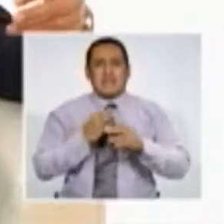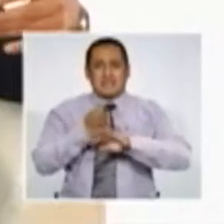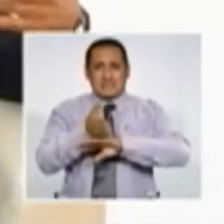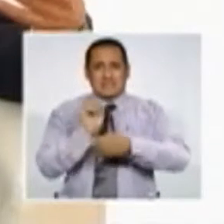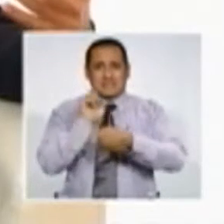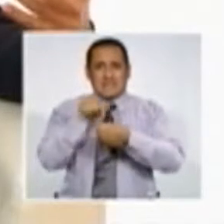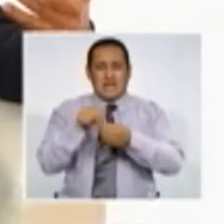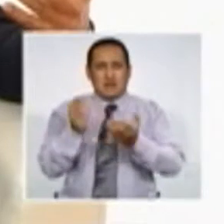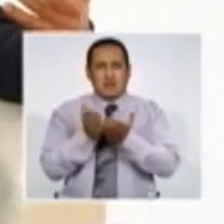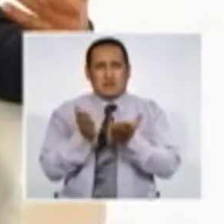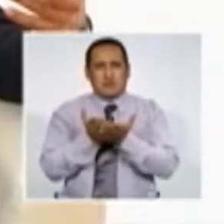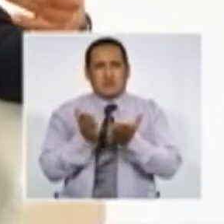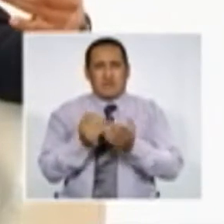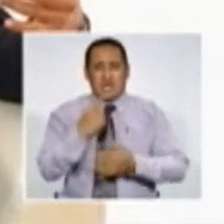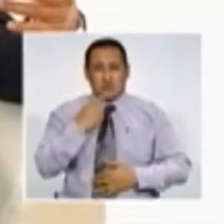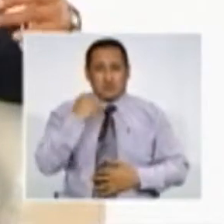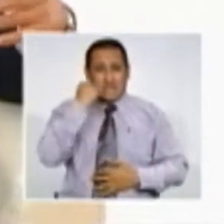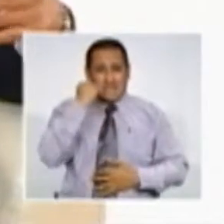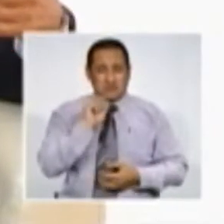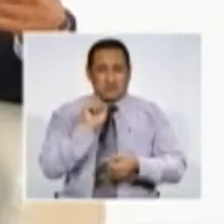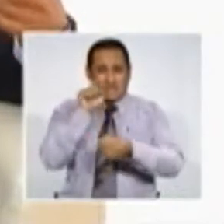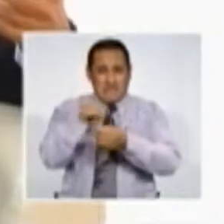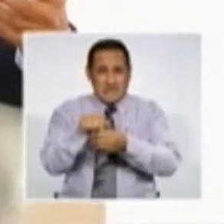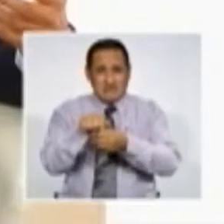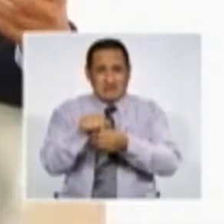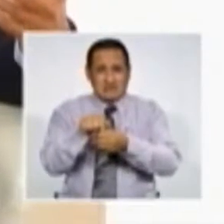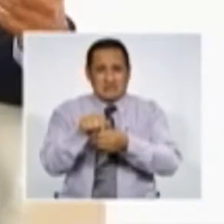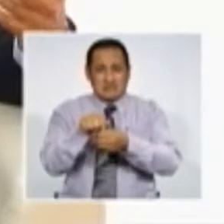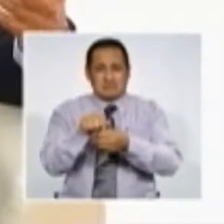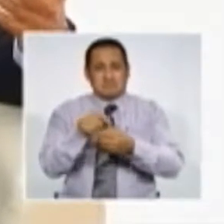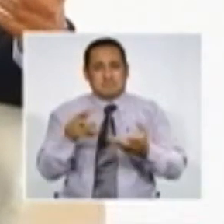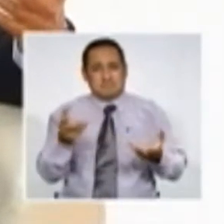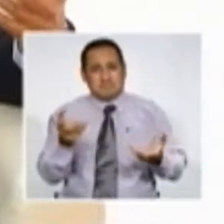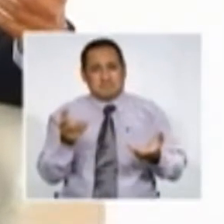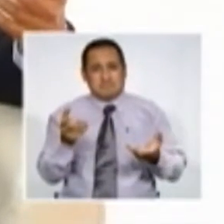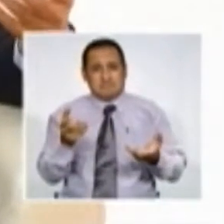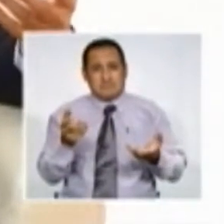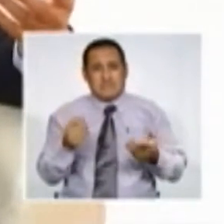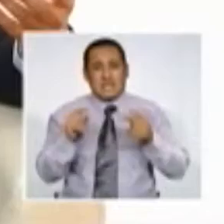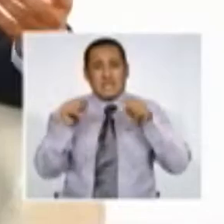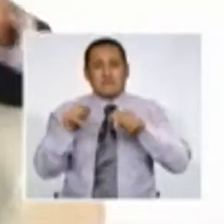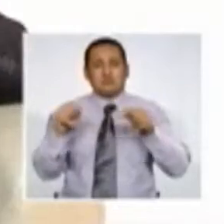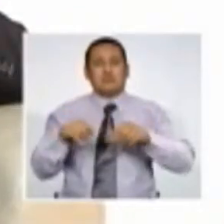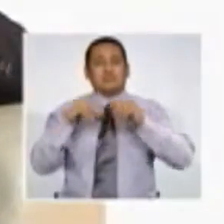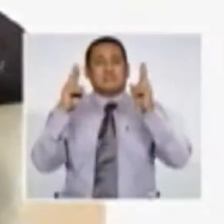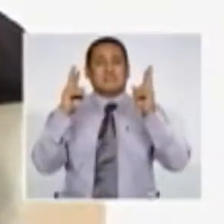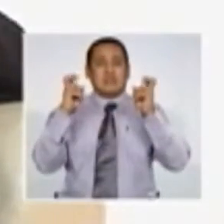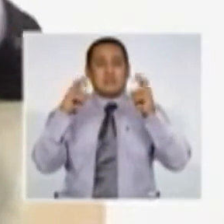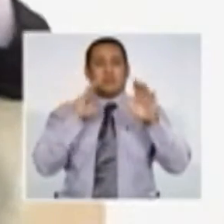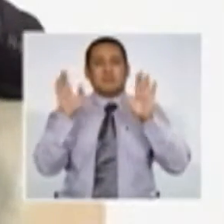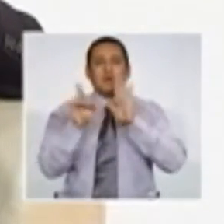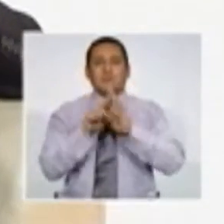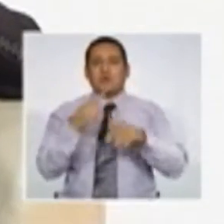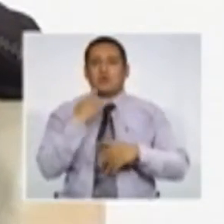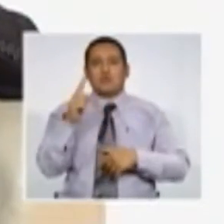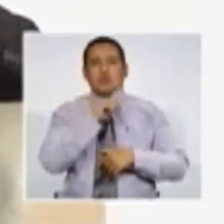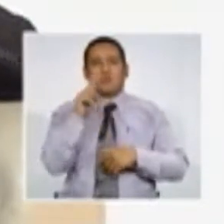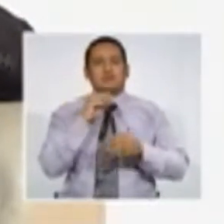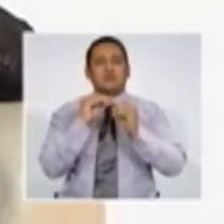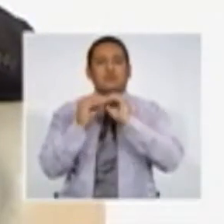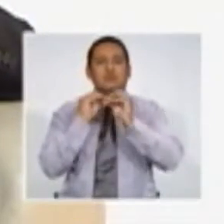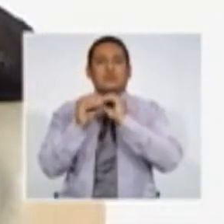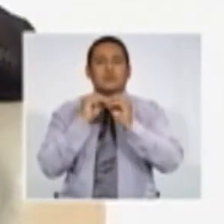cobrando? Es a pertenecer al colegio. Es decir, ¿hay un derecho de pertenencia? O sea, ese es un tema que